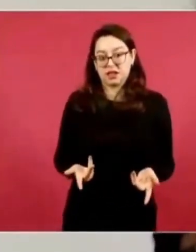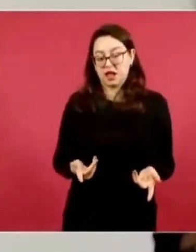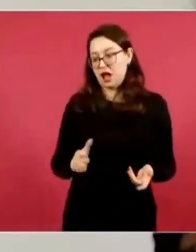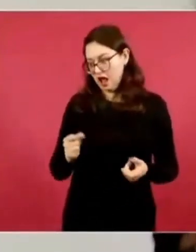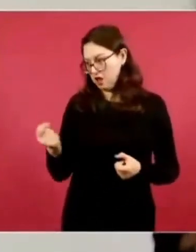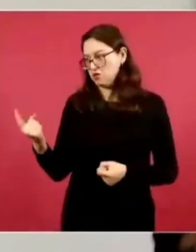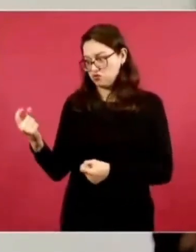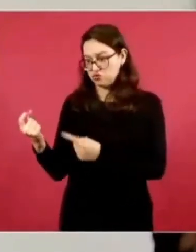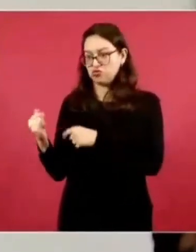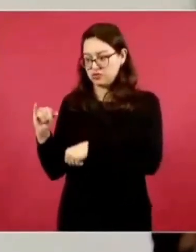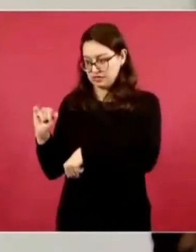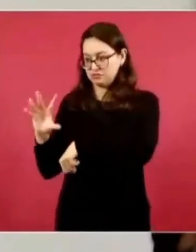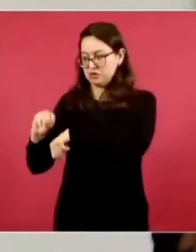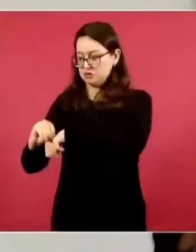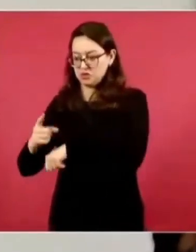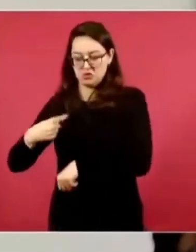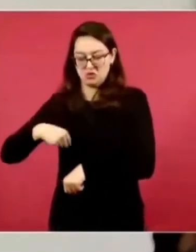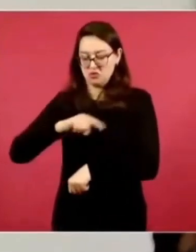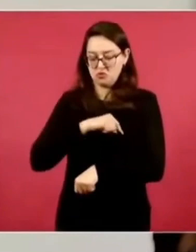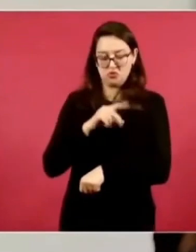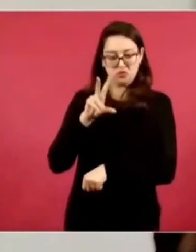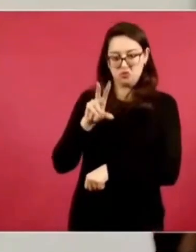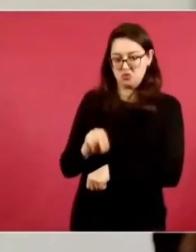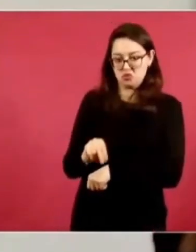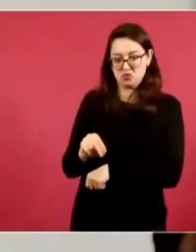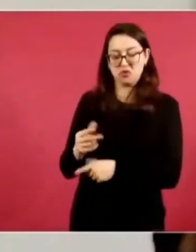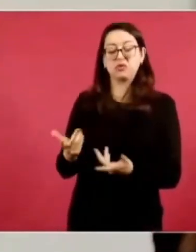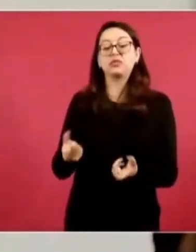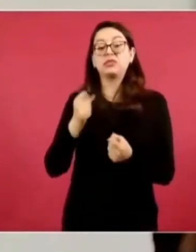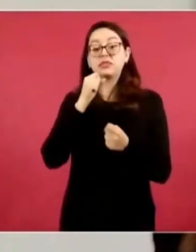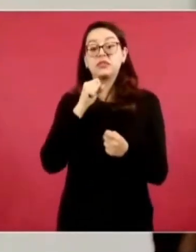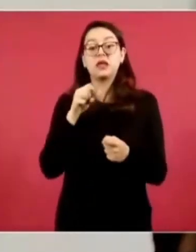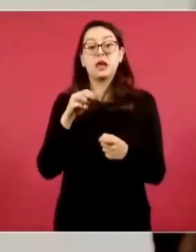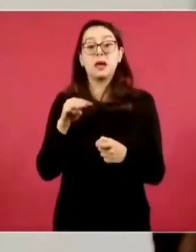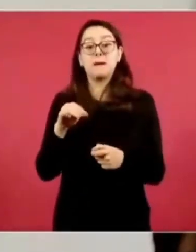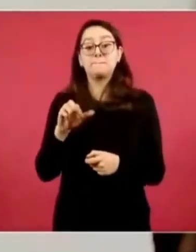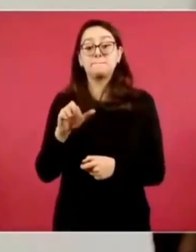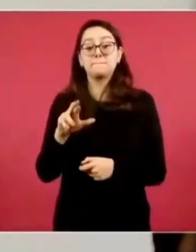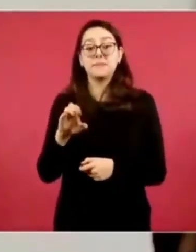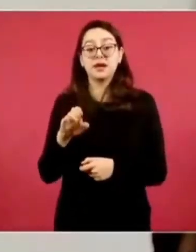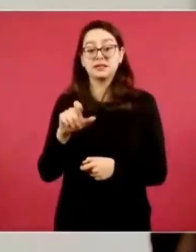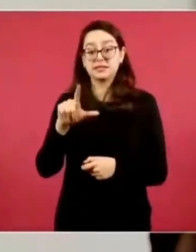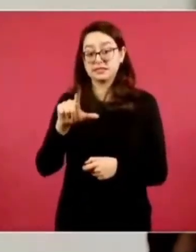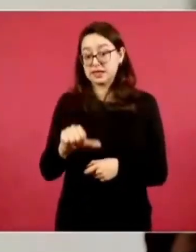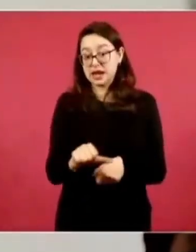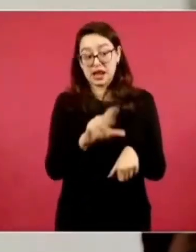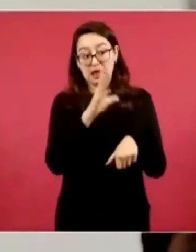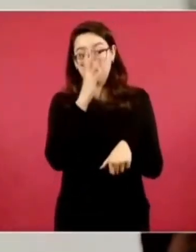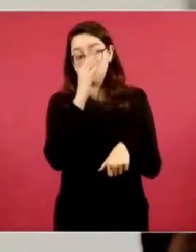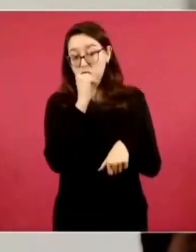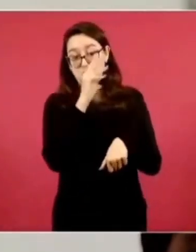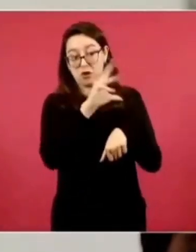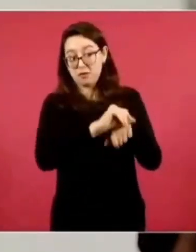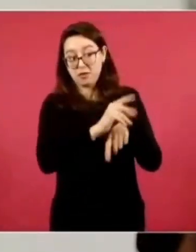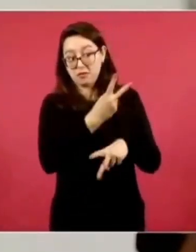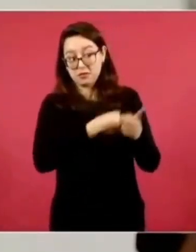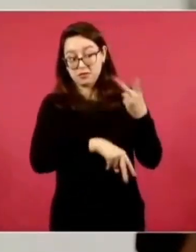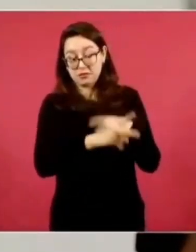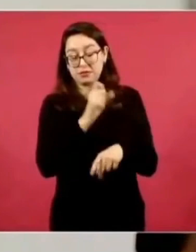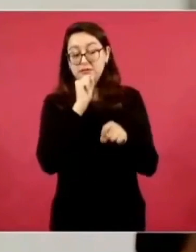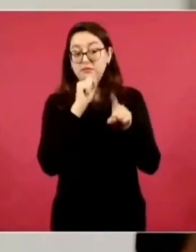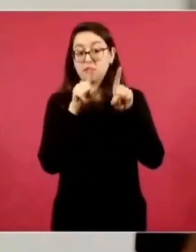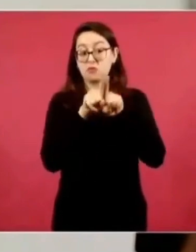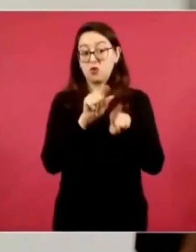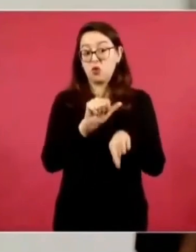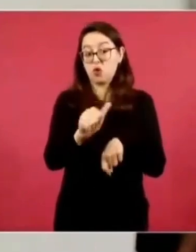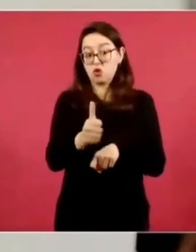otra, no nada más a la compañera Marcela, es a la que le han prohibido la entrada. Ha sido